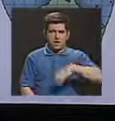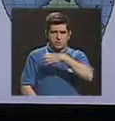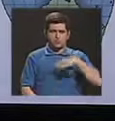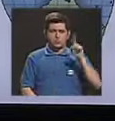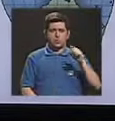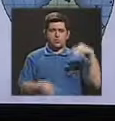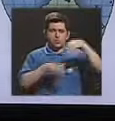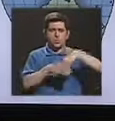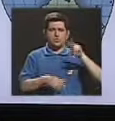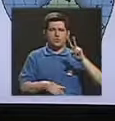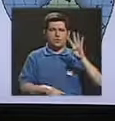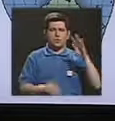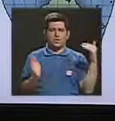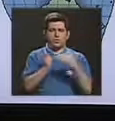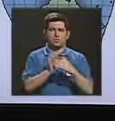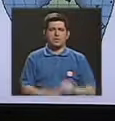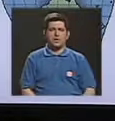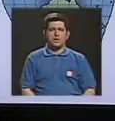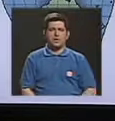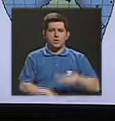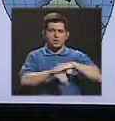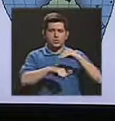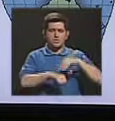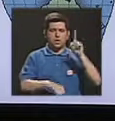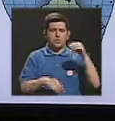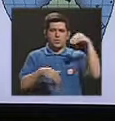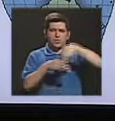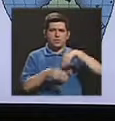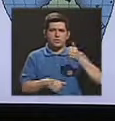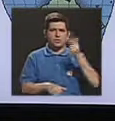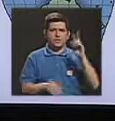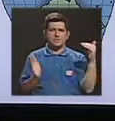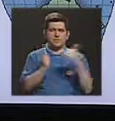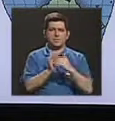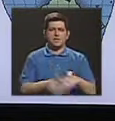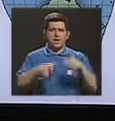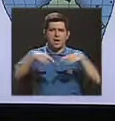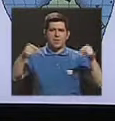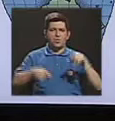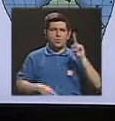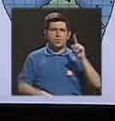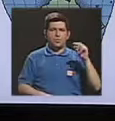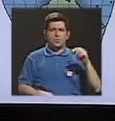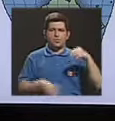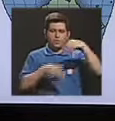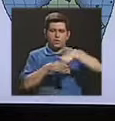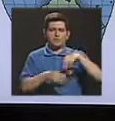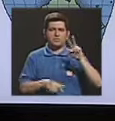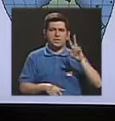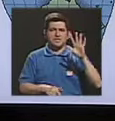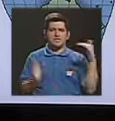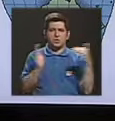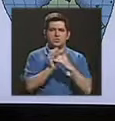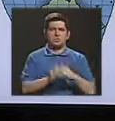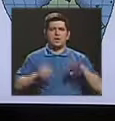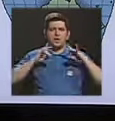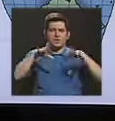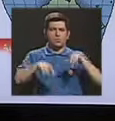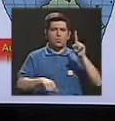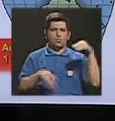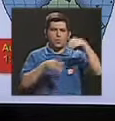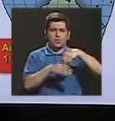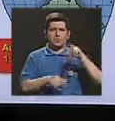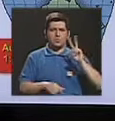Suiza 1 en 24.000, otra en Suecia 1 en 13.000, una en Japón 1 en 25.000, Australia 1